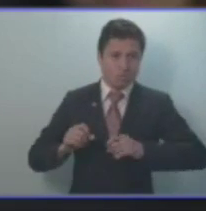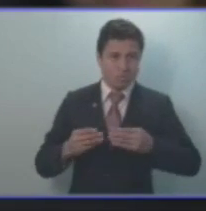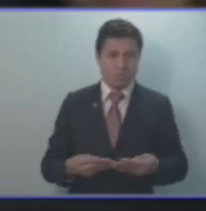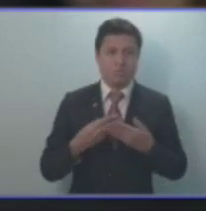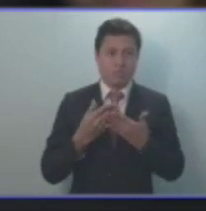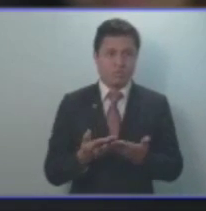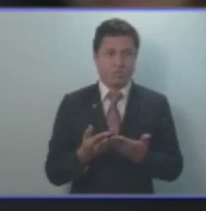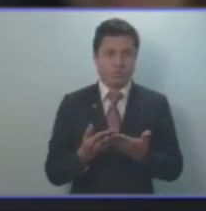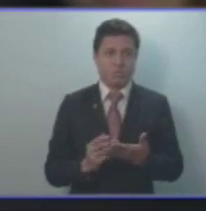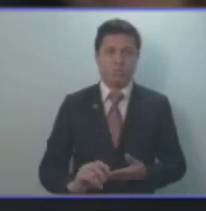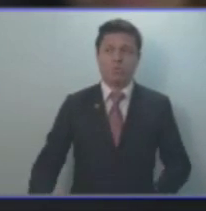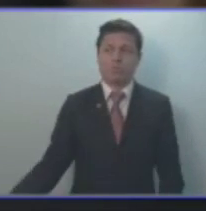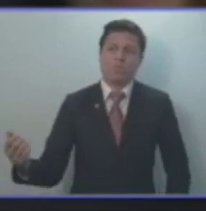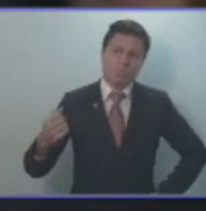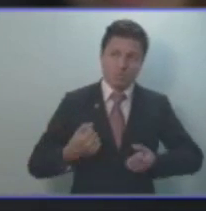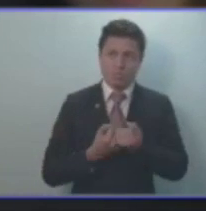gratificaciones